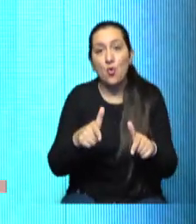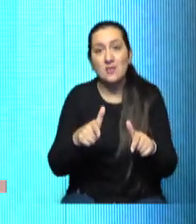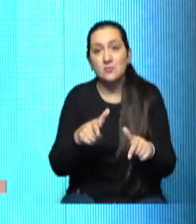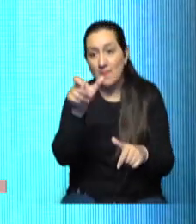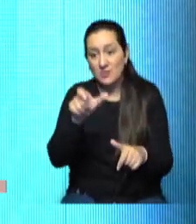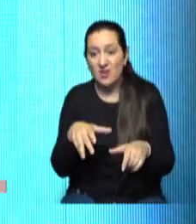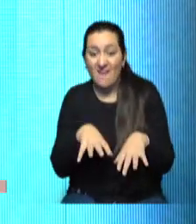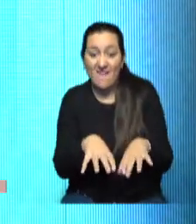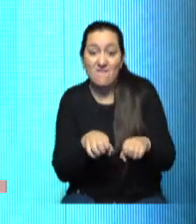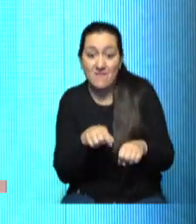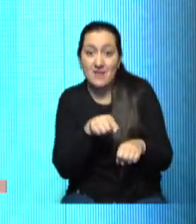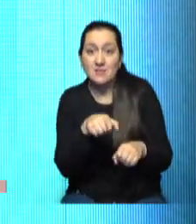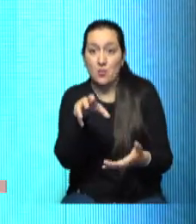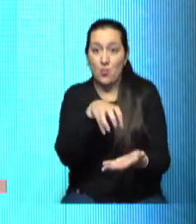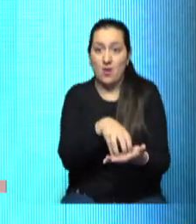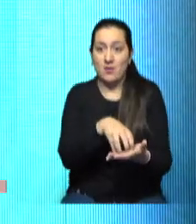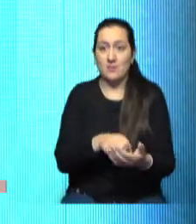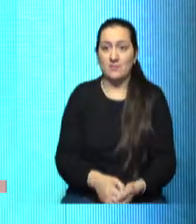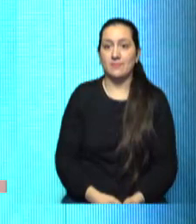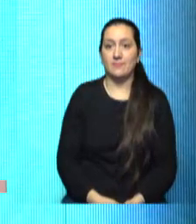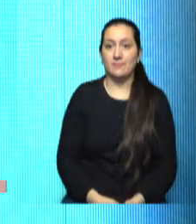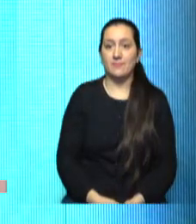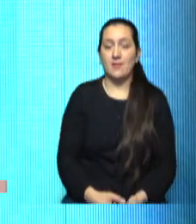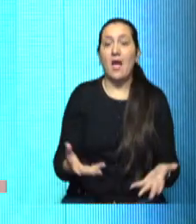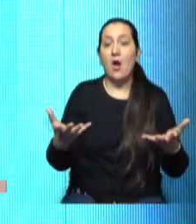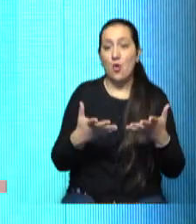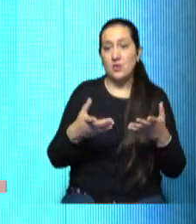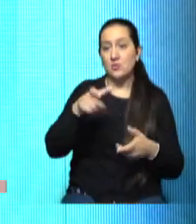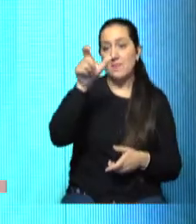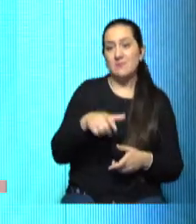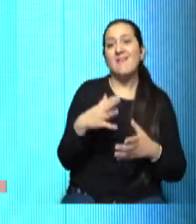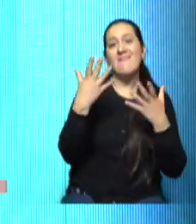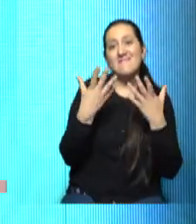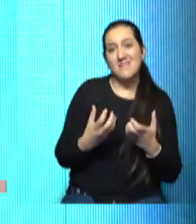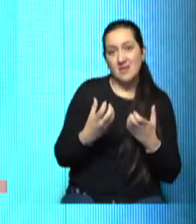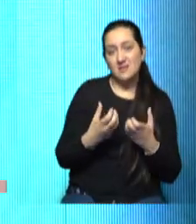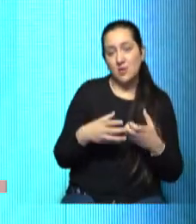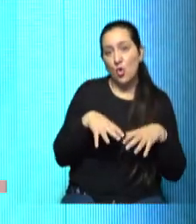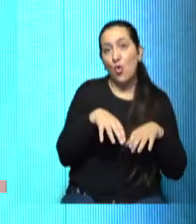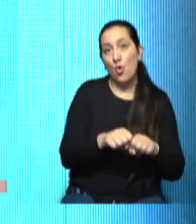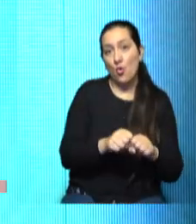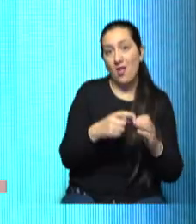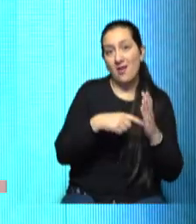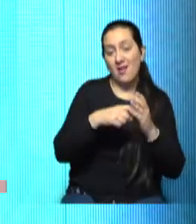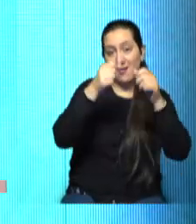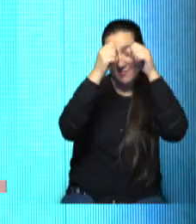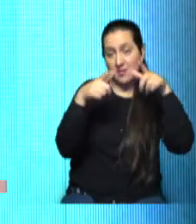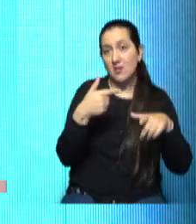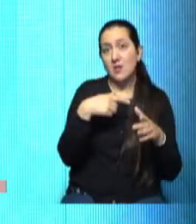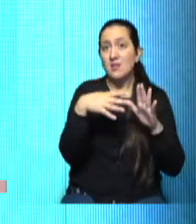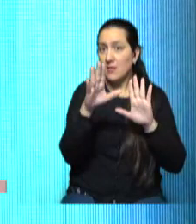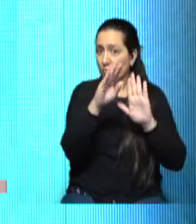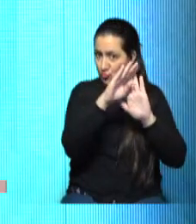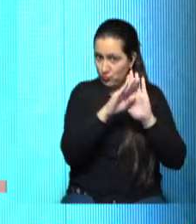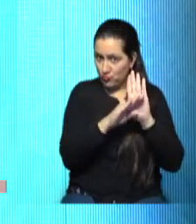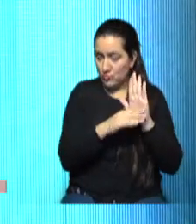ahora si una persona aspira a ser colono tiene una cartilla y dice que que sí que no tiene problema lo tengo